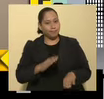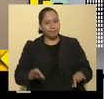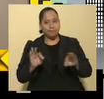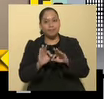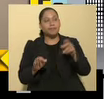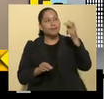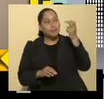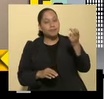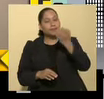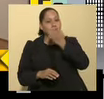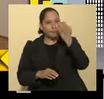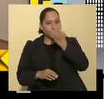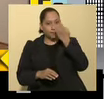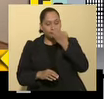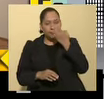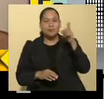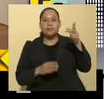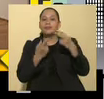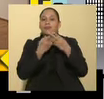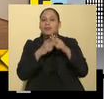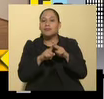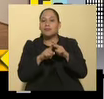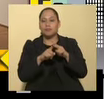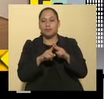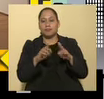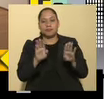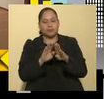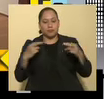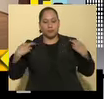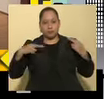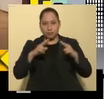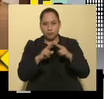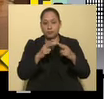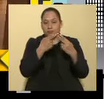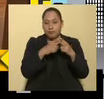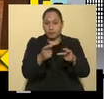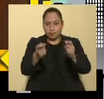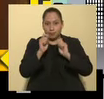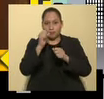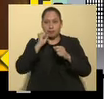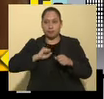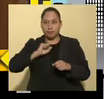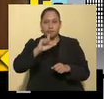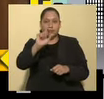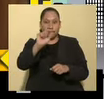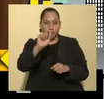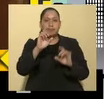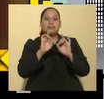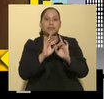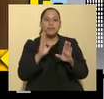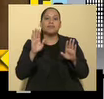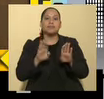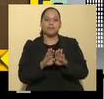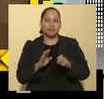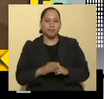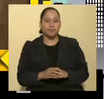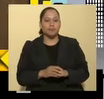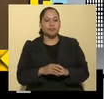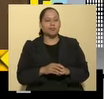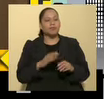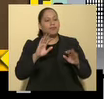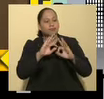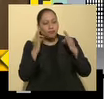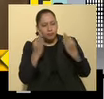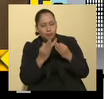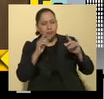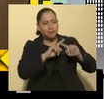estas escuelas que inicia como proceso a principios del siglo XX surgen de los métodos que